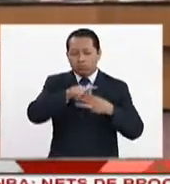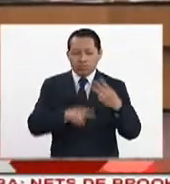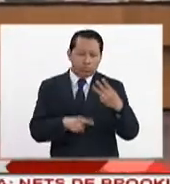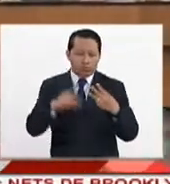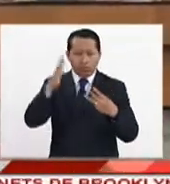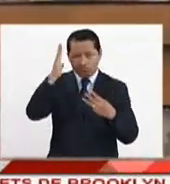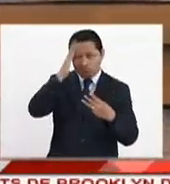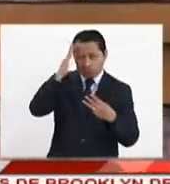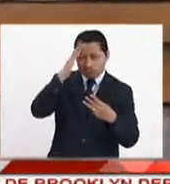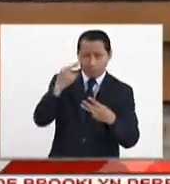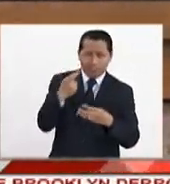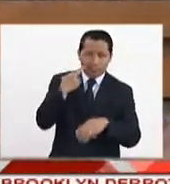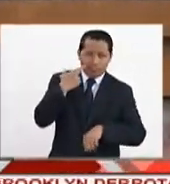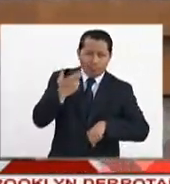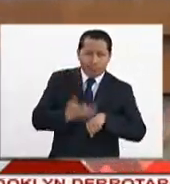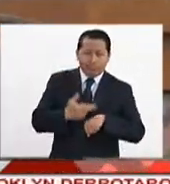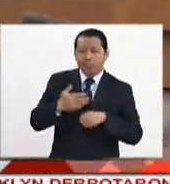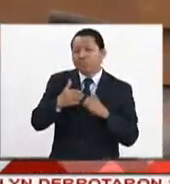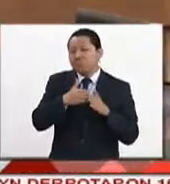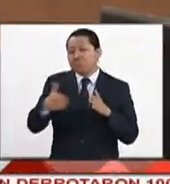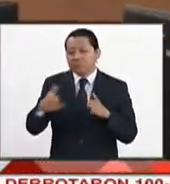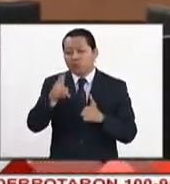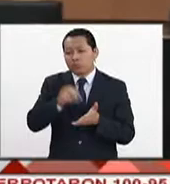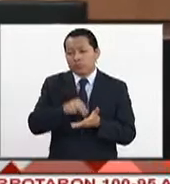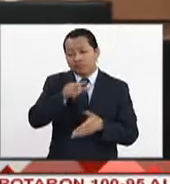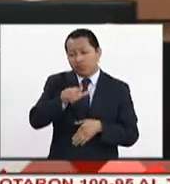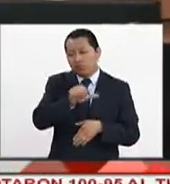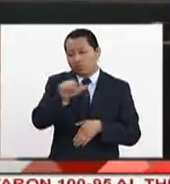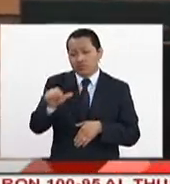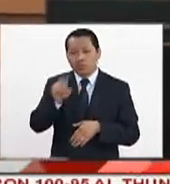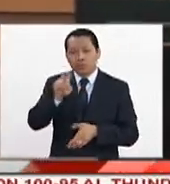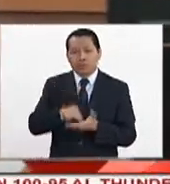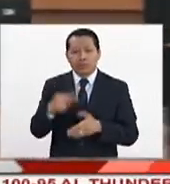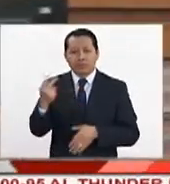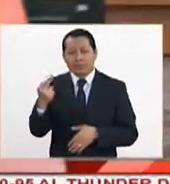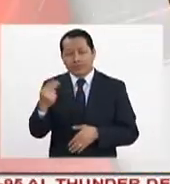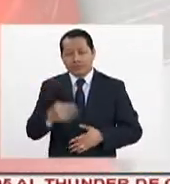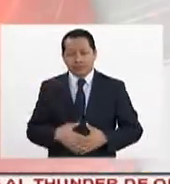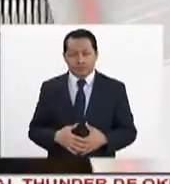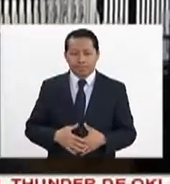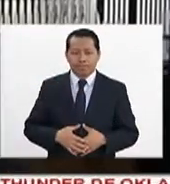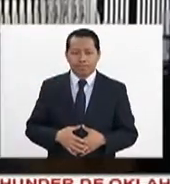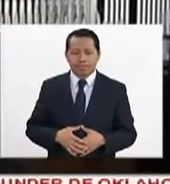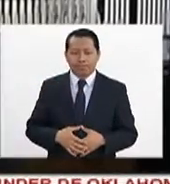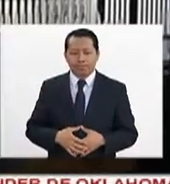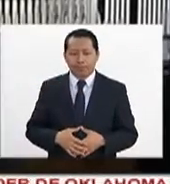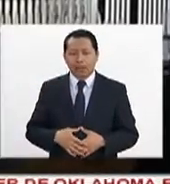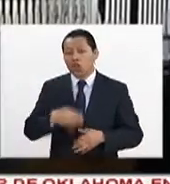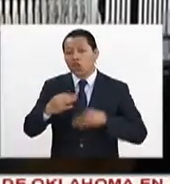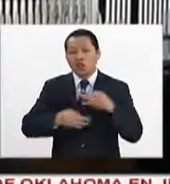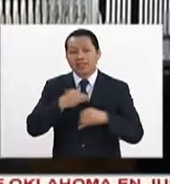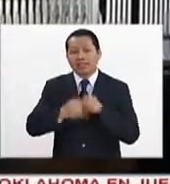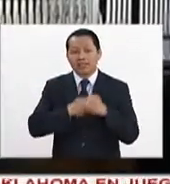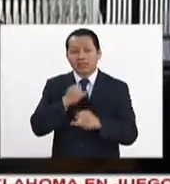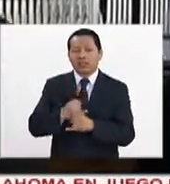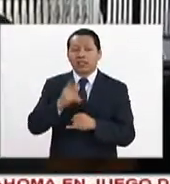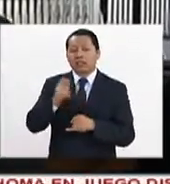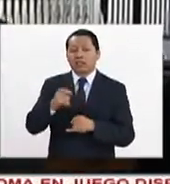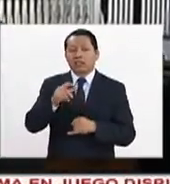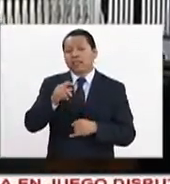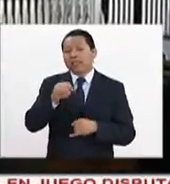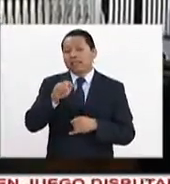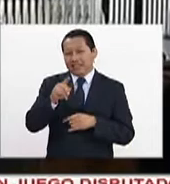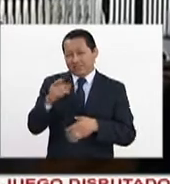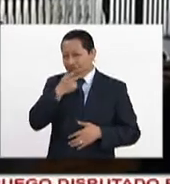del titular de este órgano para el periodo 2018-2025. En noticias internacionales,